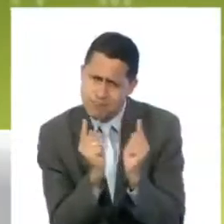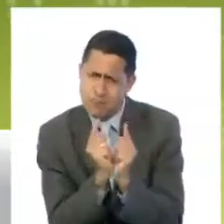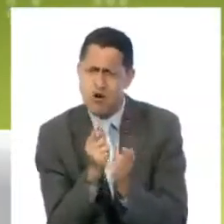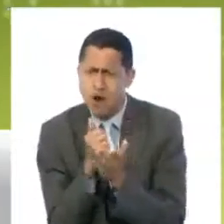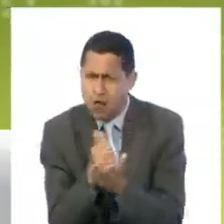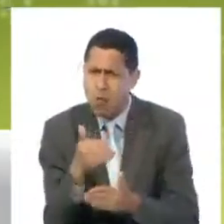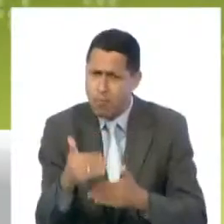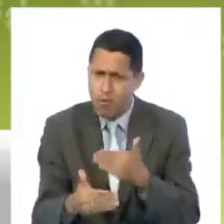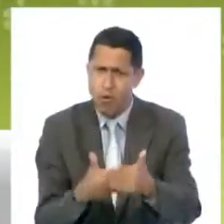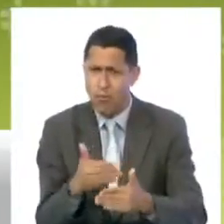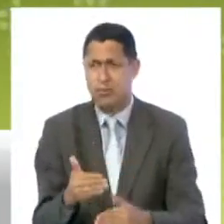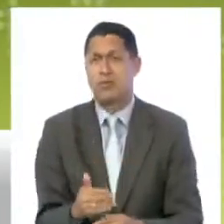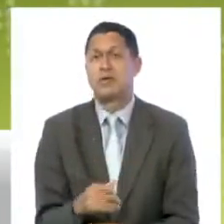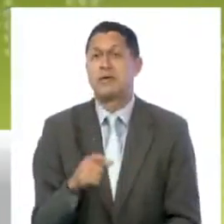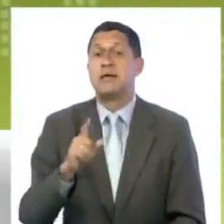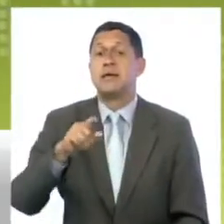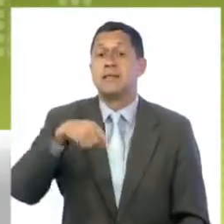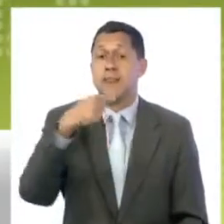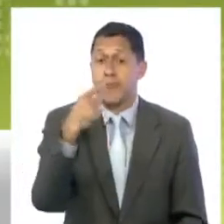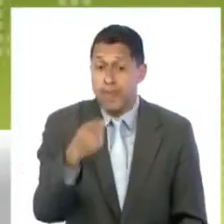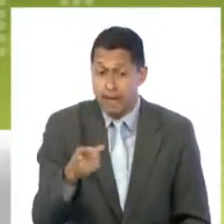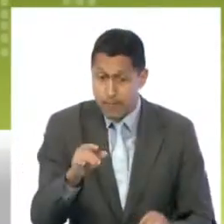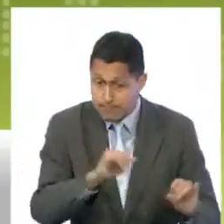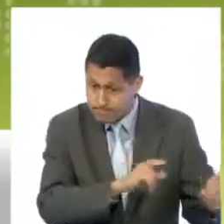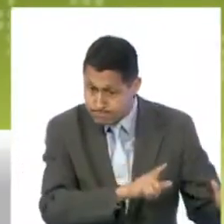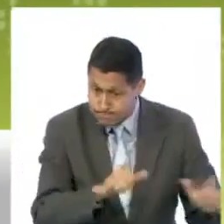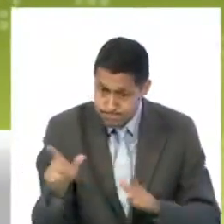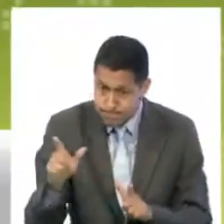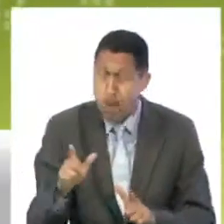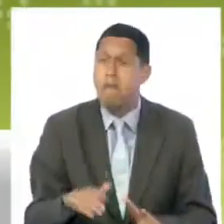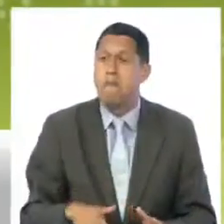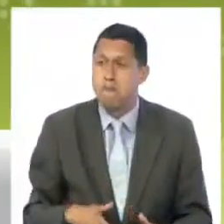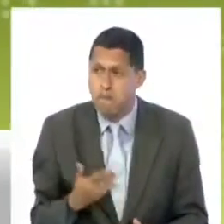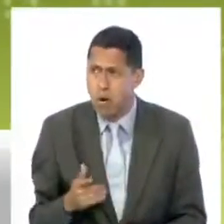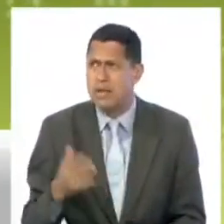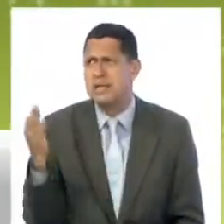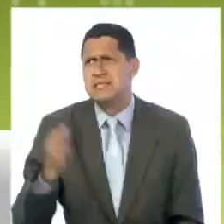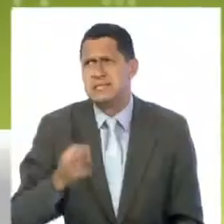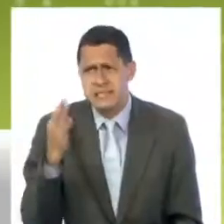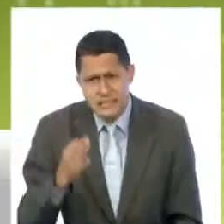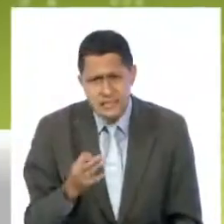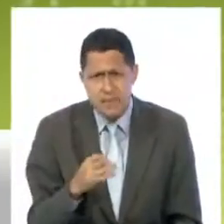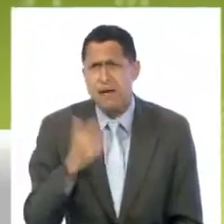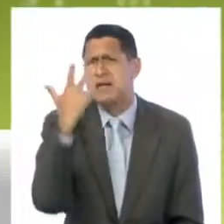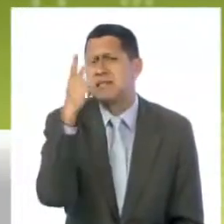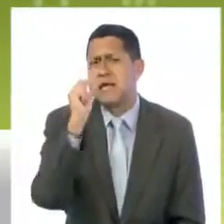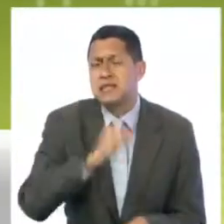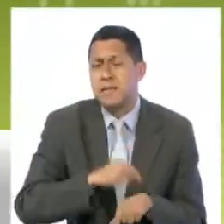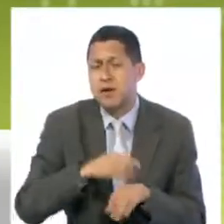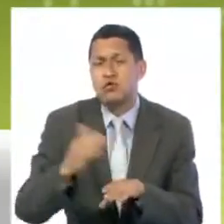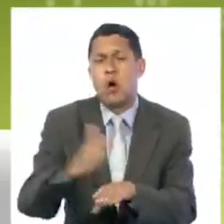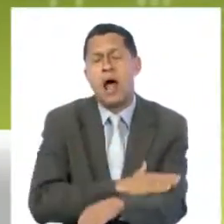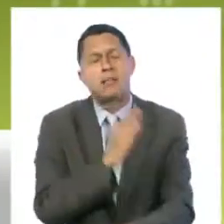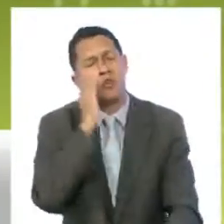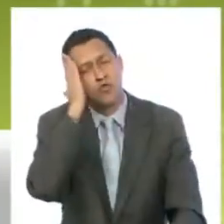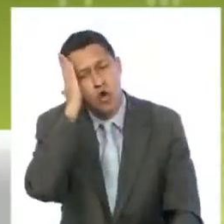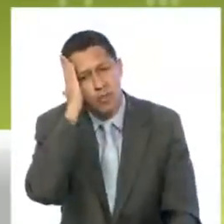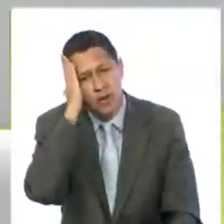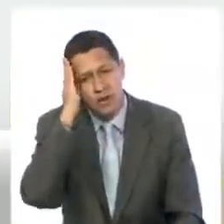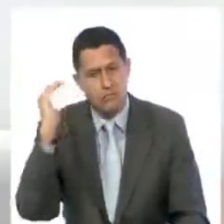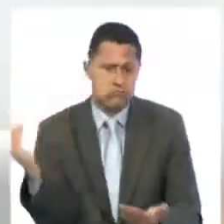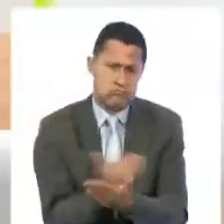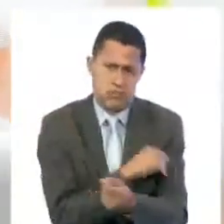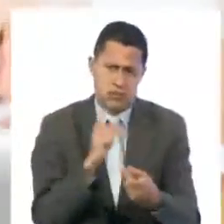atención. Aquí lo importante es también diagnosticar y hacer diagnósticos diferenciales. Las dislexias te pueden producir